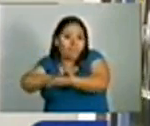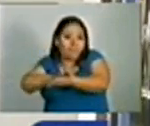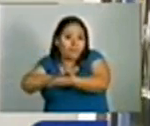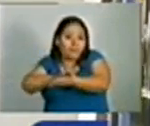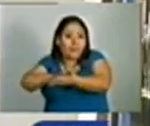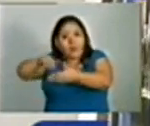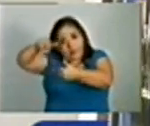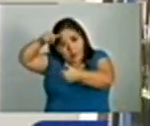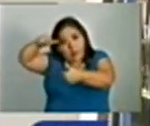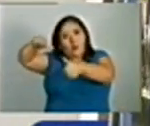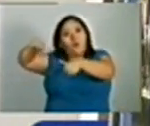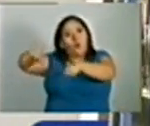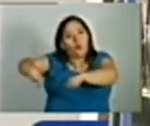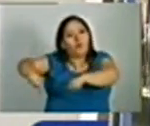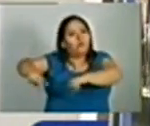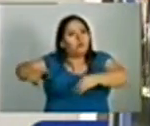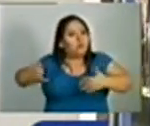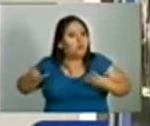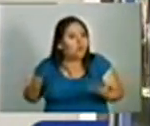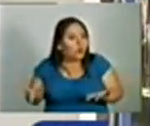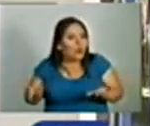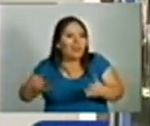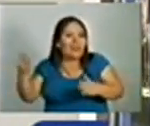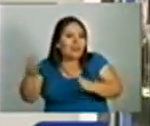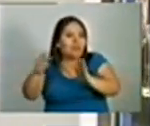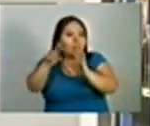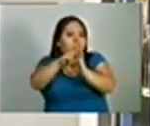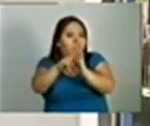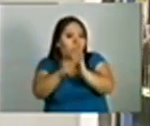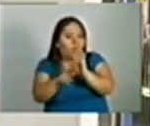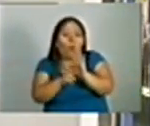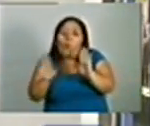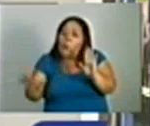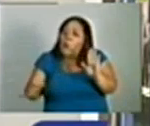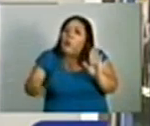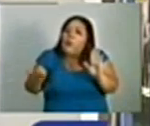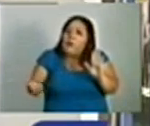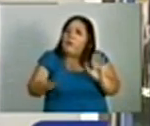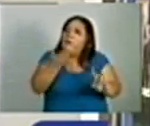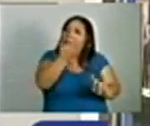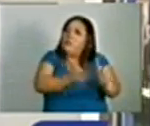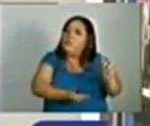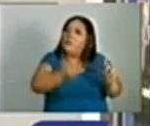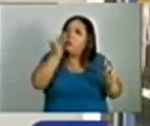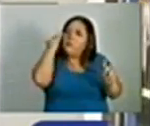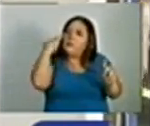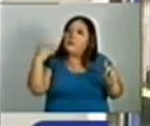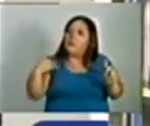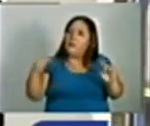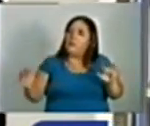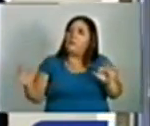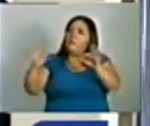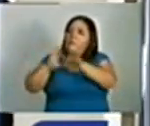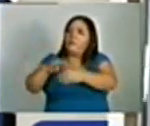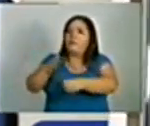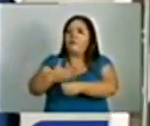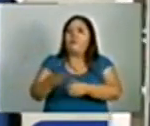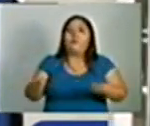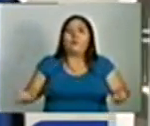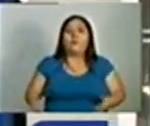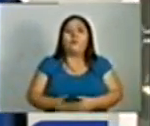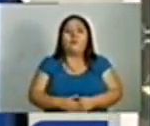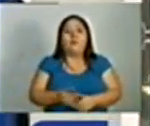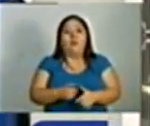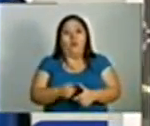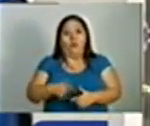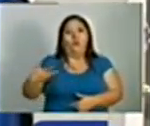un acuerdo, cuál fue el requisito o el sustento que permitió esa vinculación no partidaria. Entonces creo